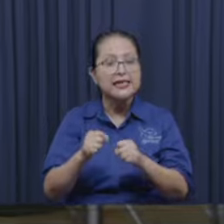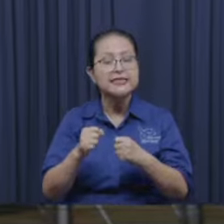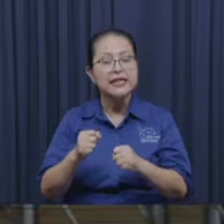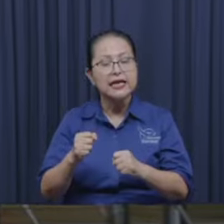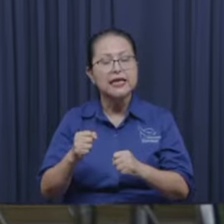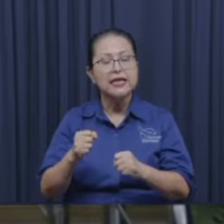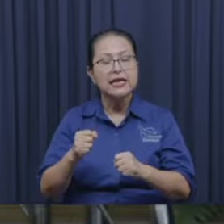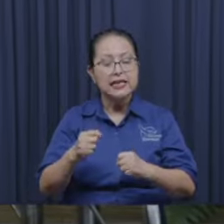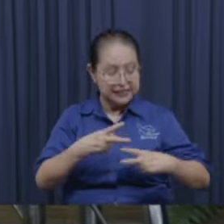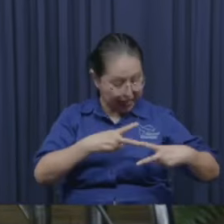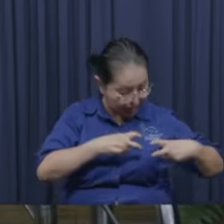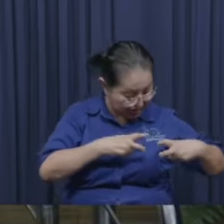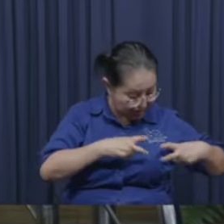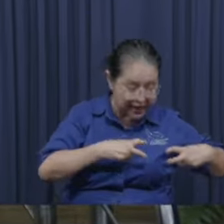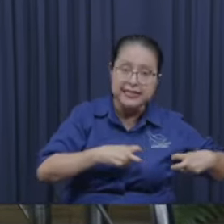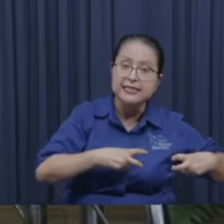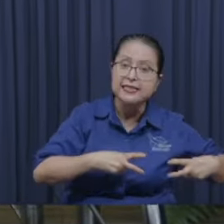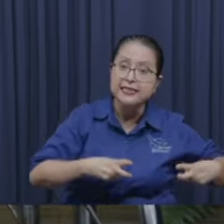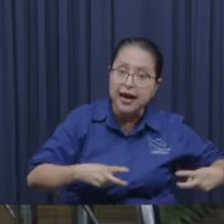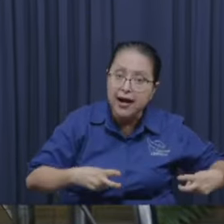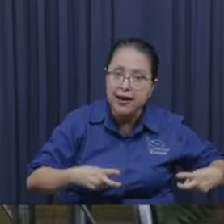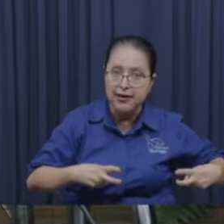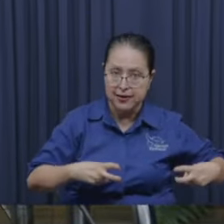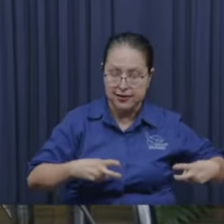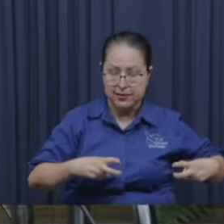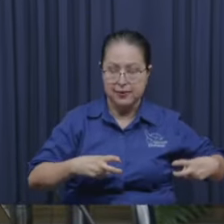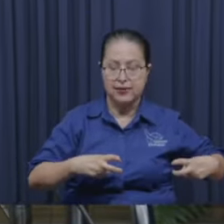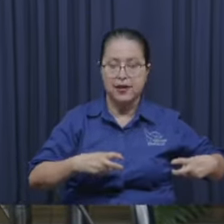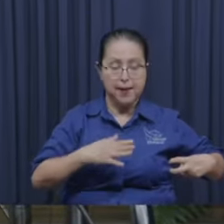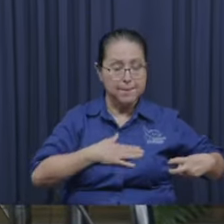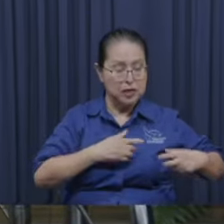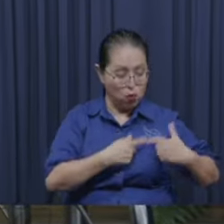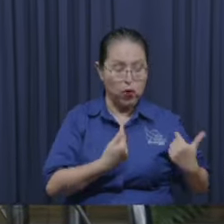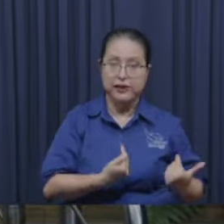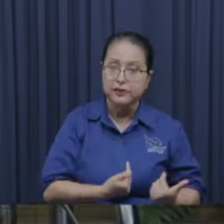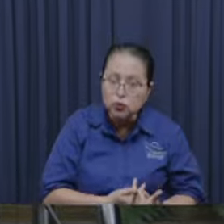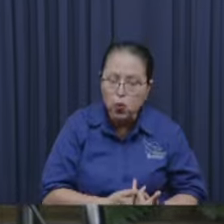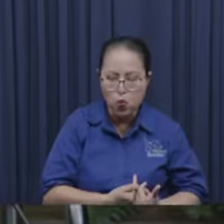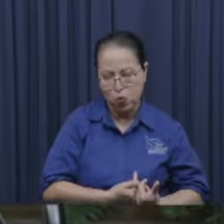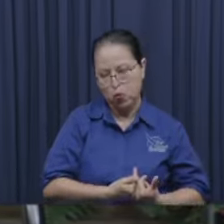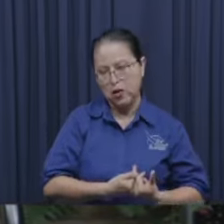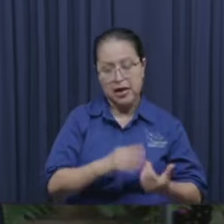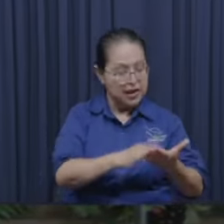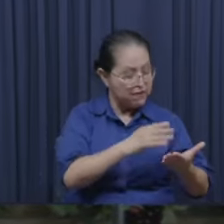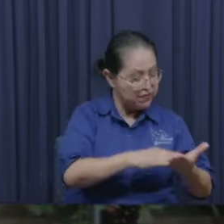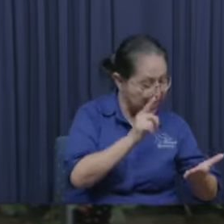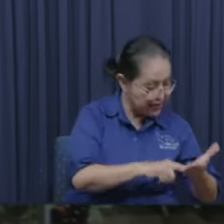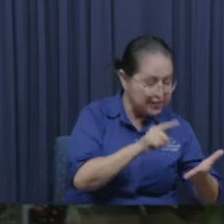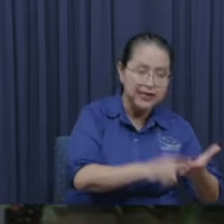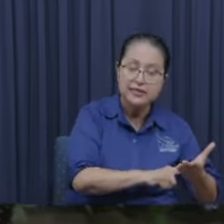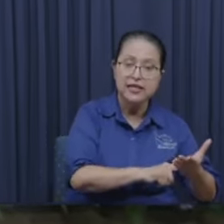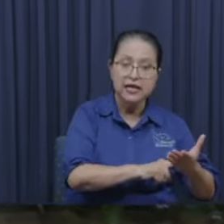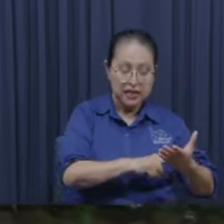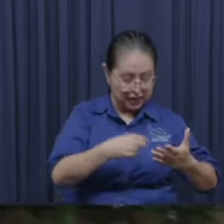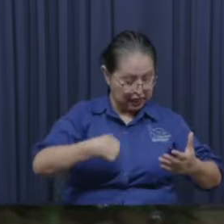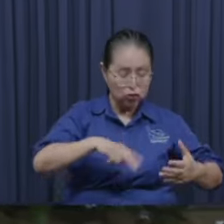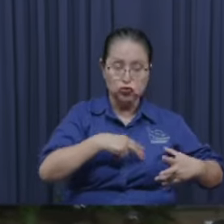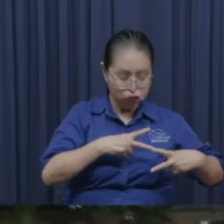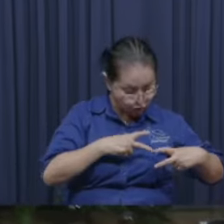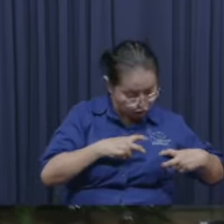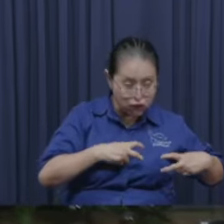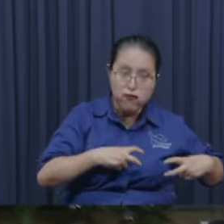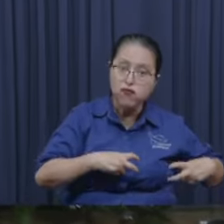discernir el cuerpo dice la Biblia porque la Biblia misma dice que si no lo